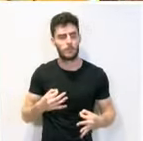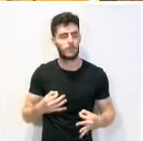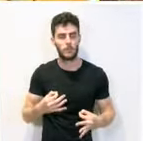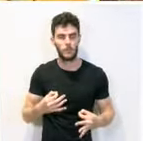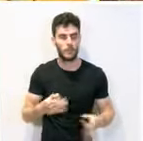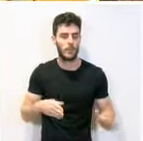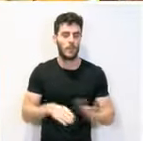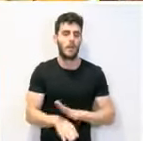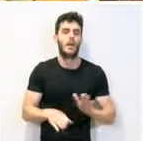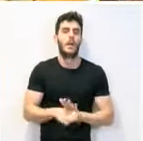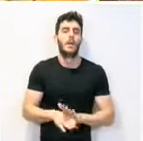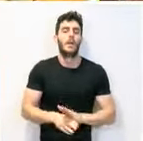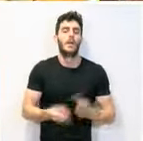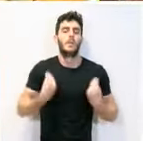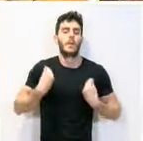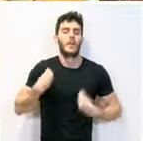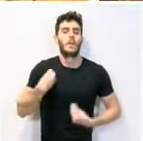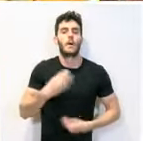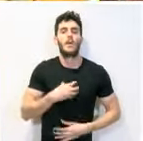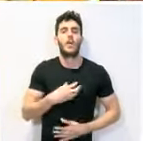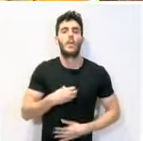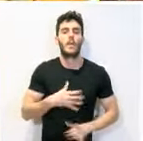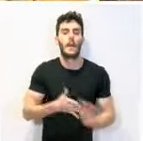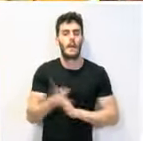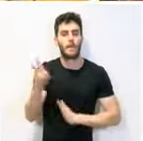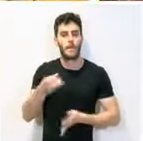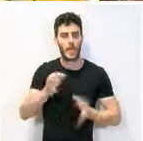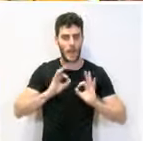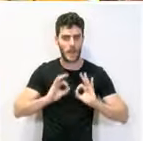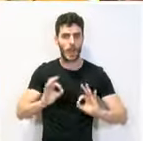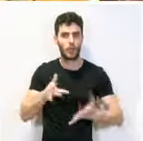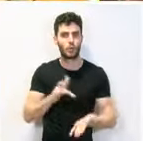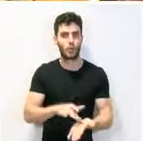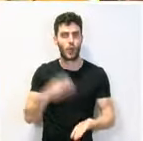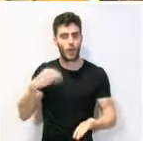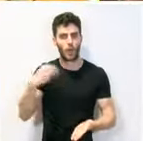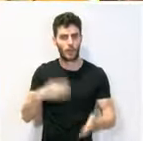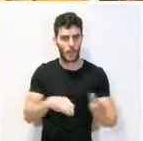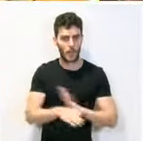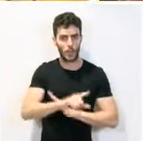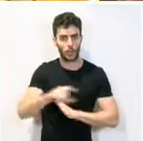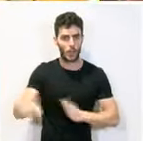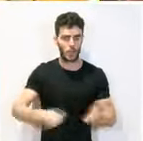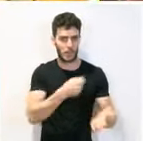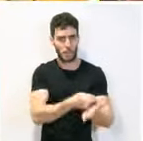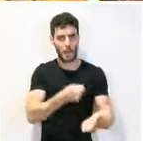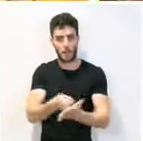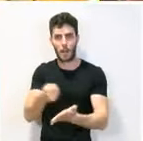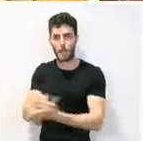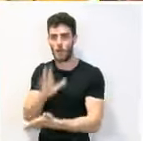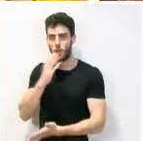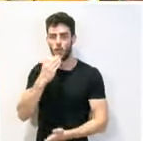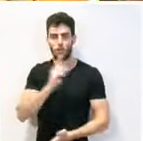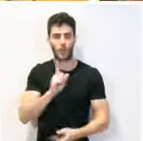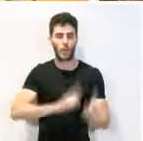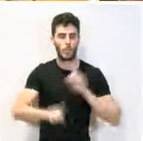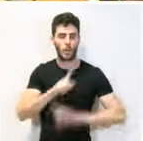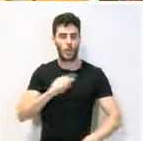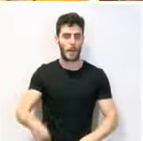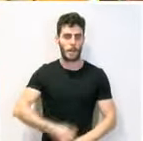realmente acceder a esa vivienda. Tiene que venir en el momento en que el joven se incorpore y que se lo paguen todos los meses, porque si no, aumentamos los